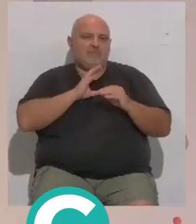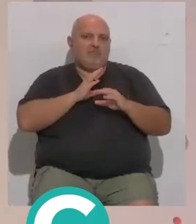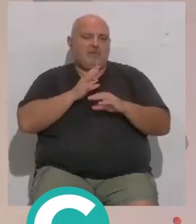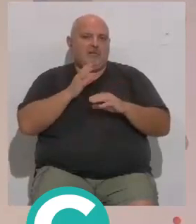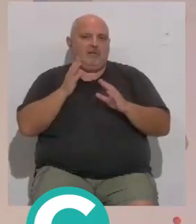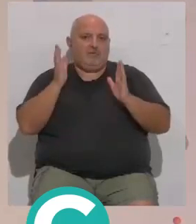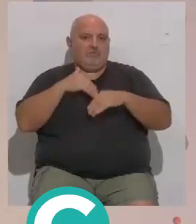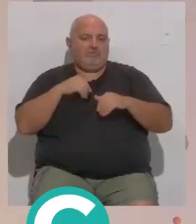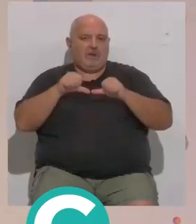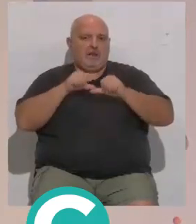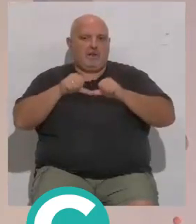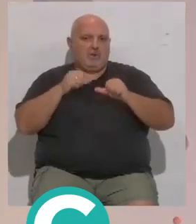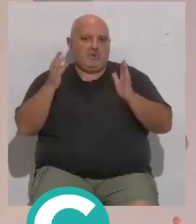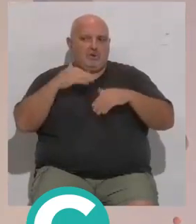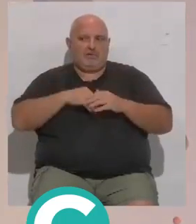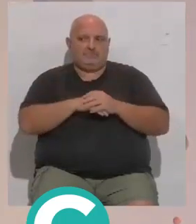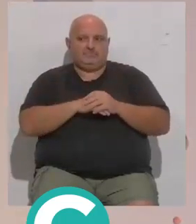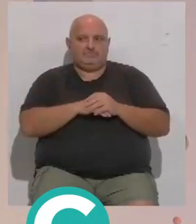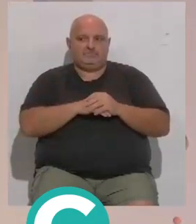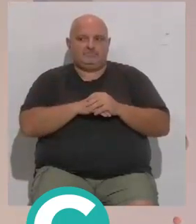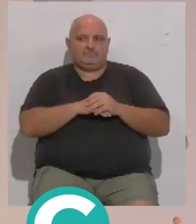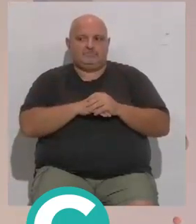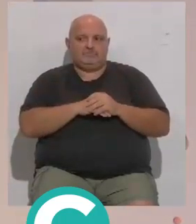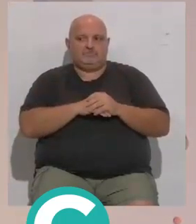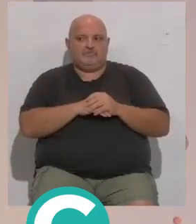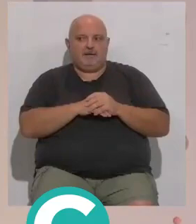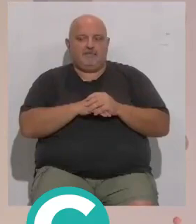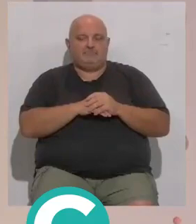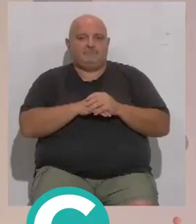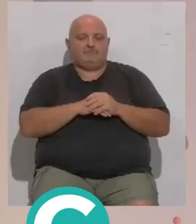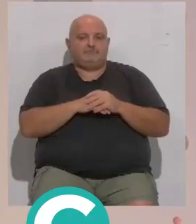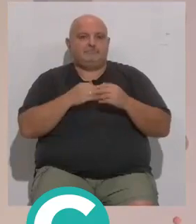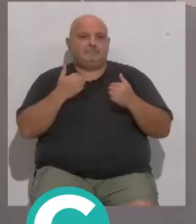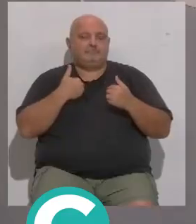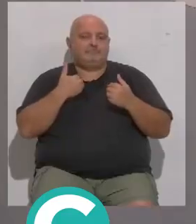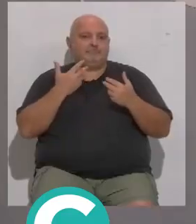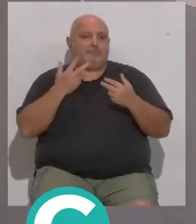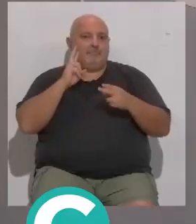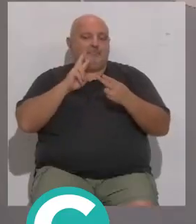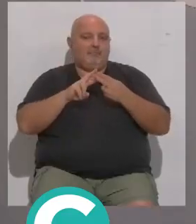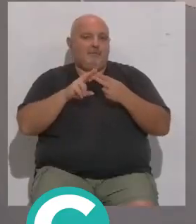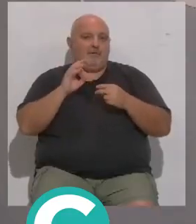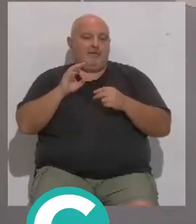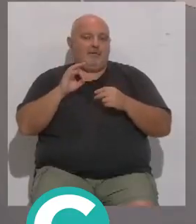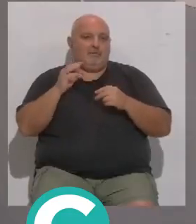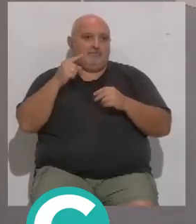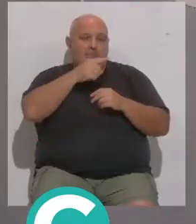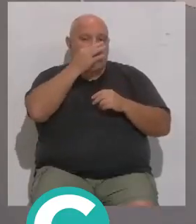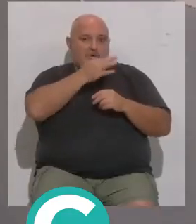ante la ausencia de competición del primer equipo, el domingo. Así es. Nosotros el domingo en la cita en el